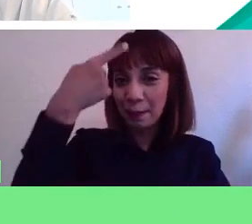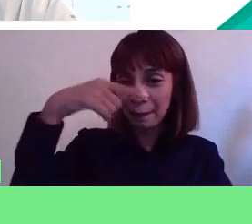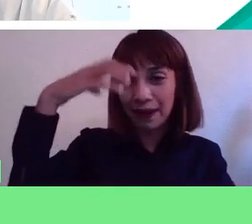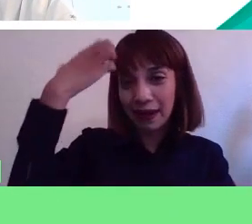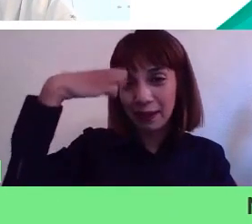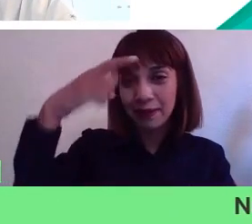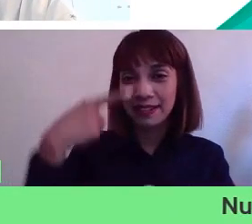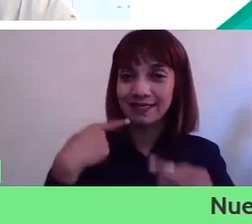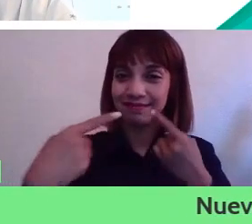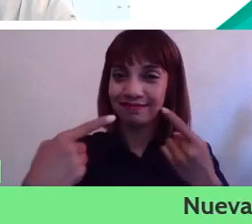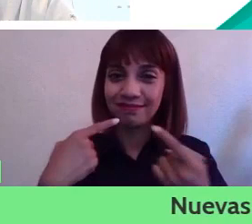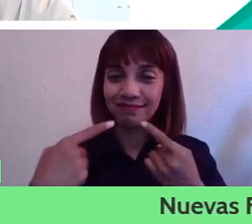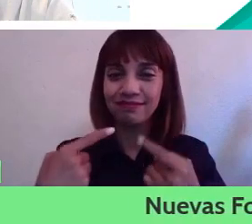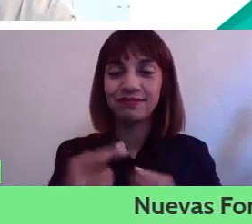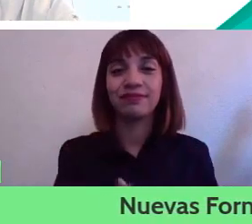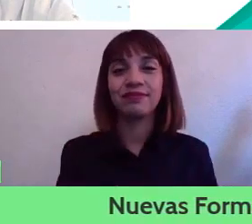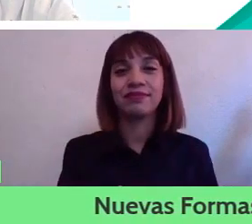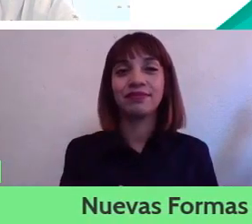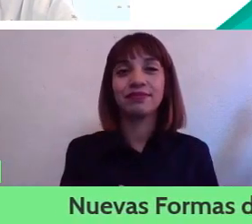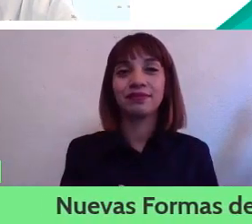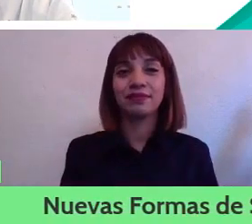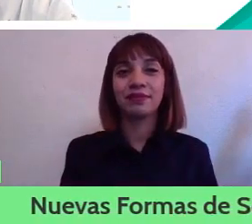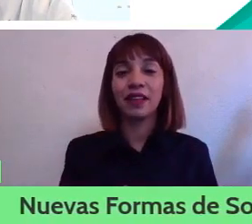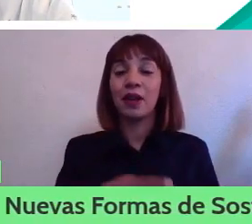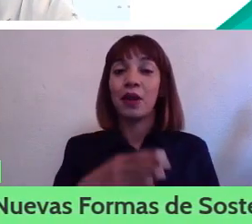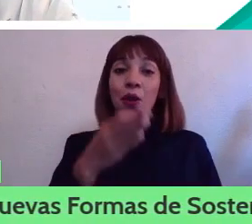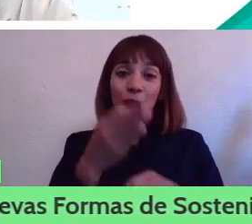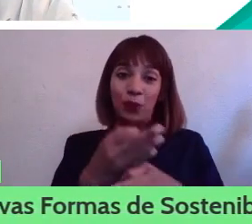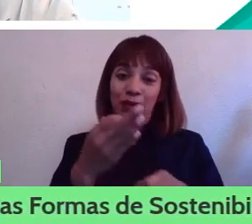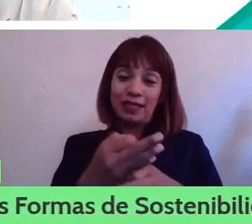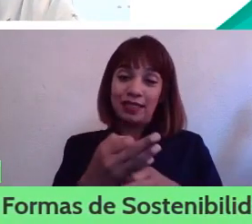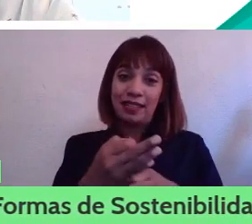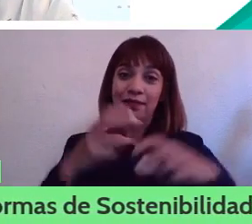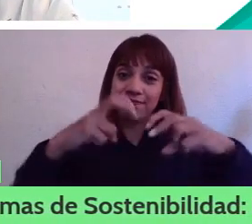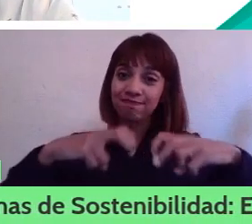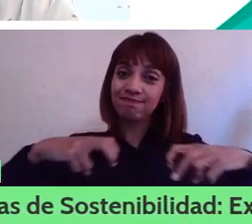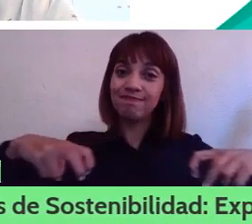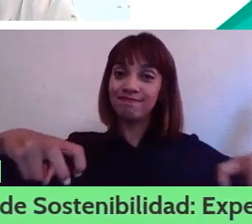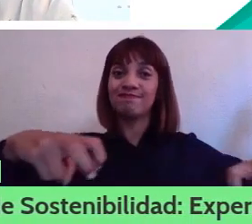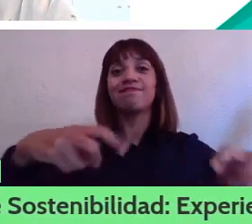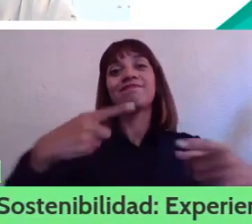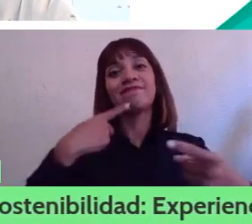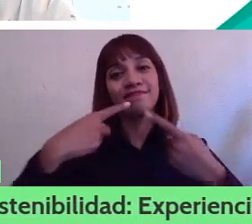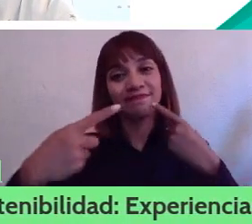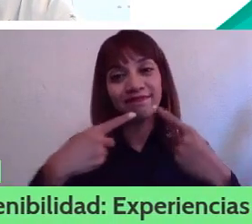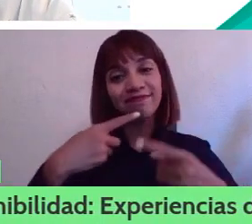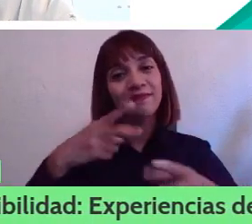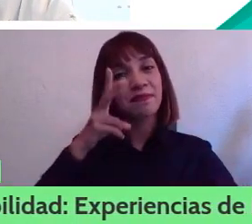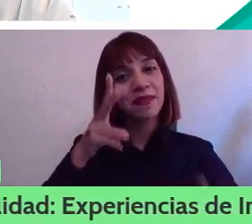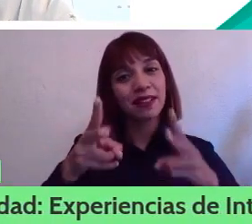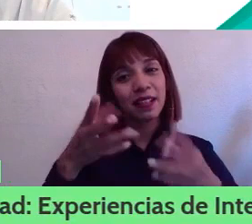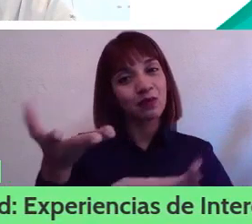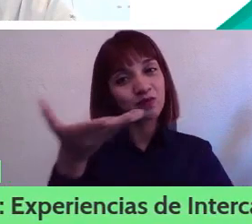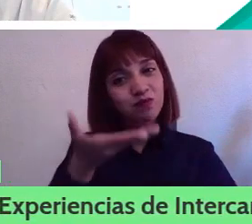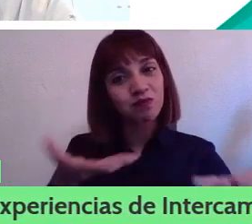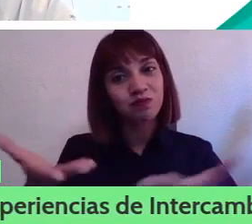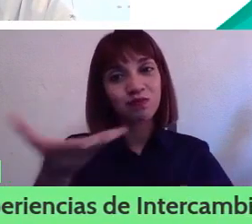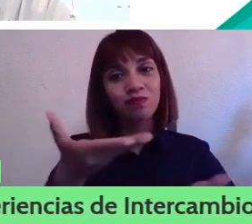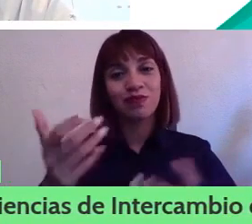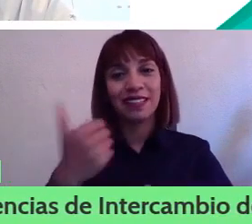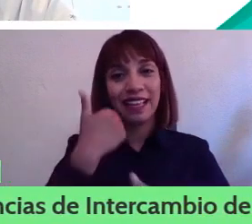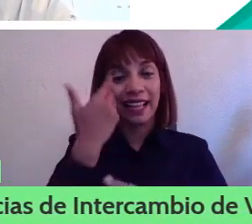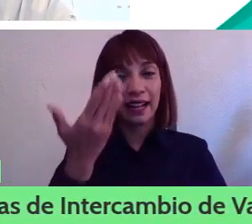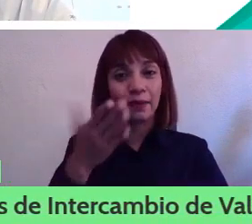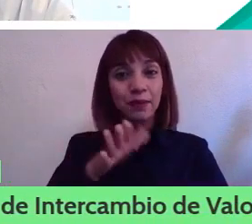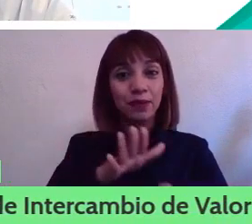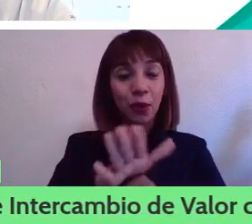información. Y bueno, esto es una charla, es un panel donde lo que nosotros queremos dejarles es que se lleven algo